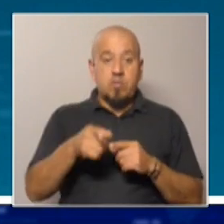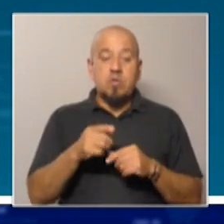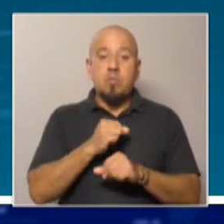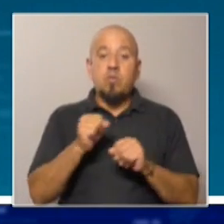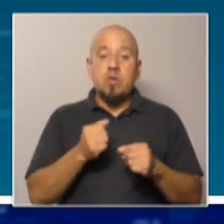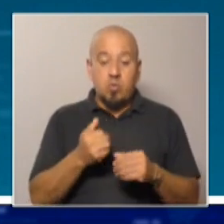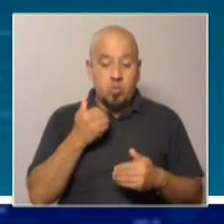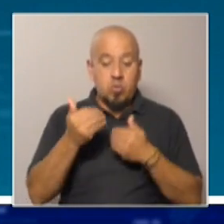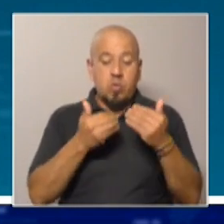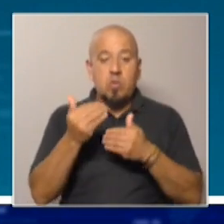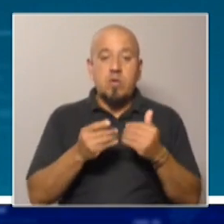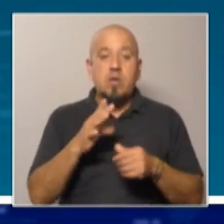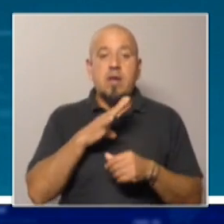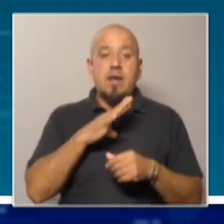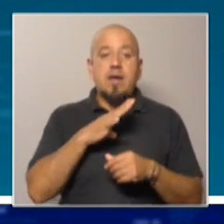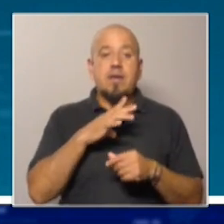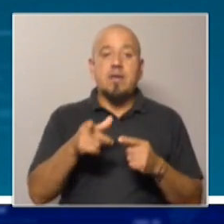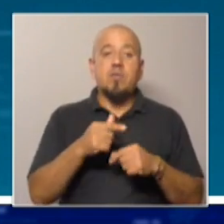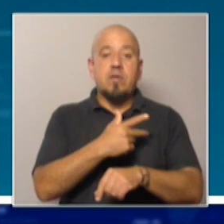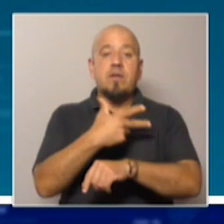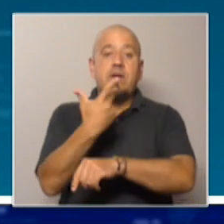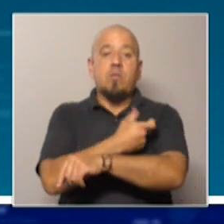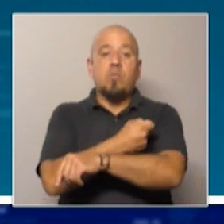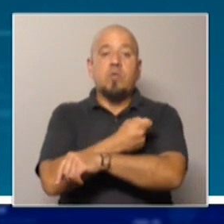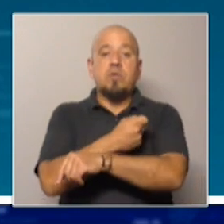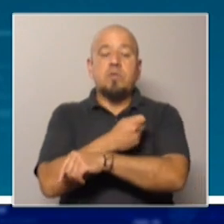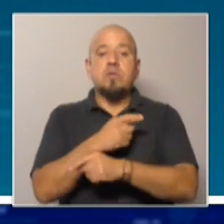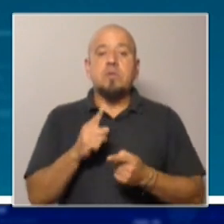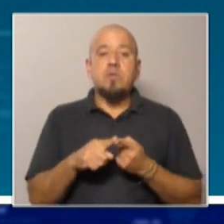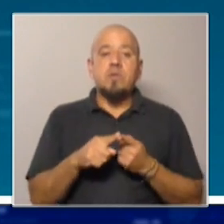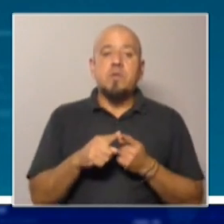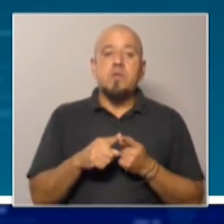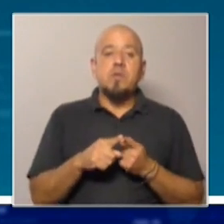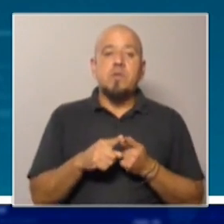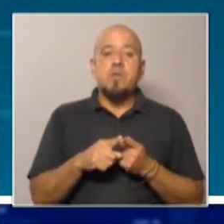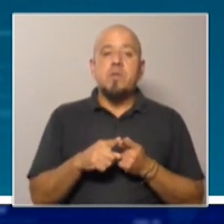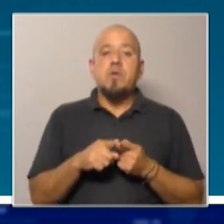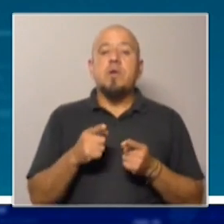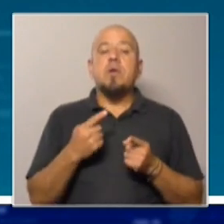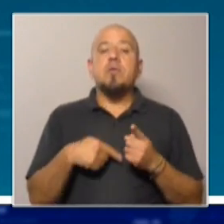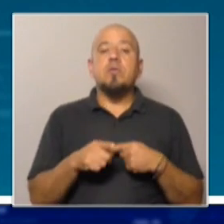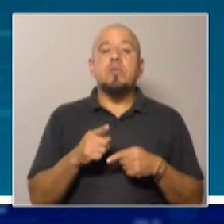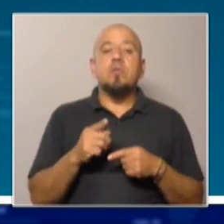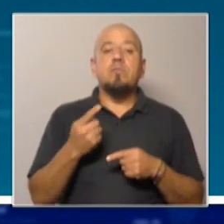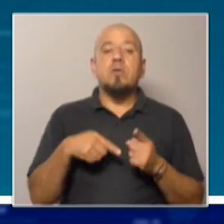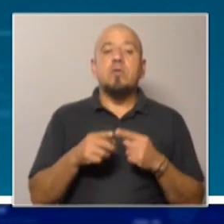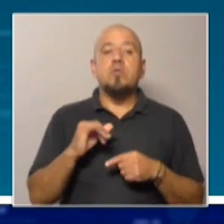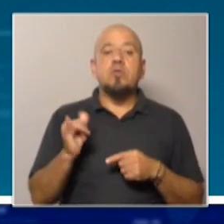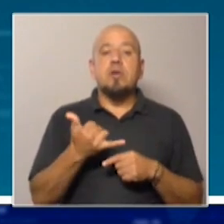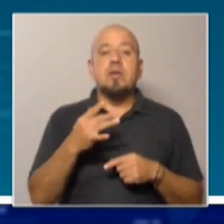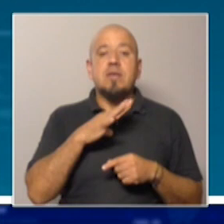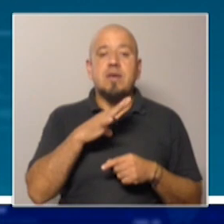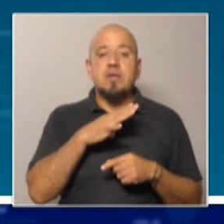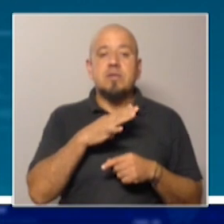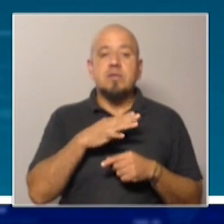seguir dando. Entonces, hay una especulación de que las vacunas en principio no se tiene muy claro cuánto evitarían la transmisión, pero ya el evitar que haya un